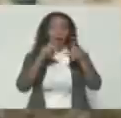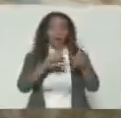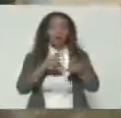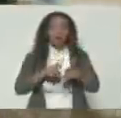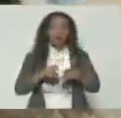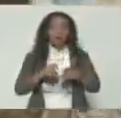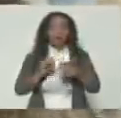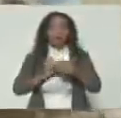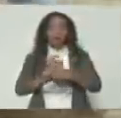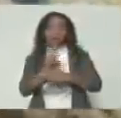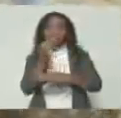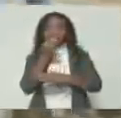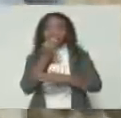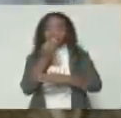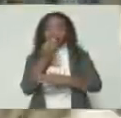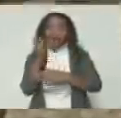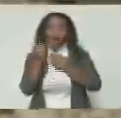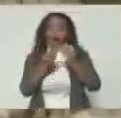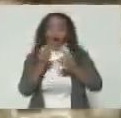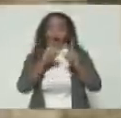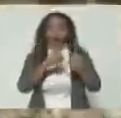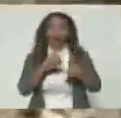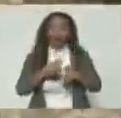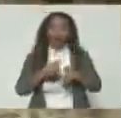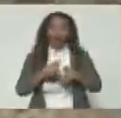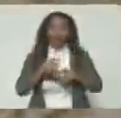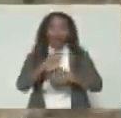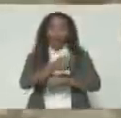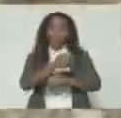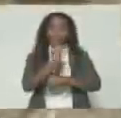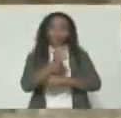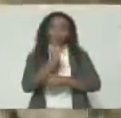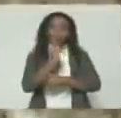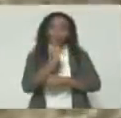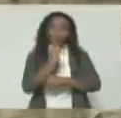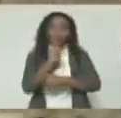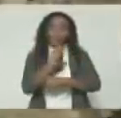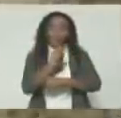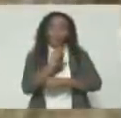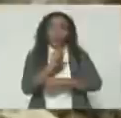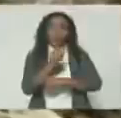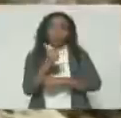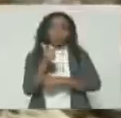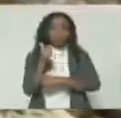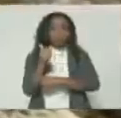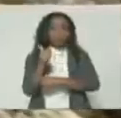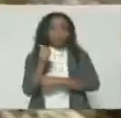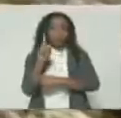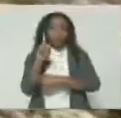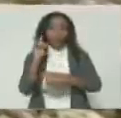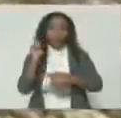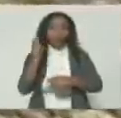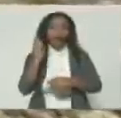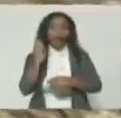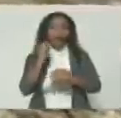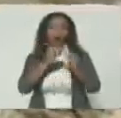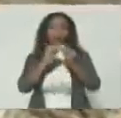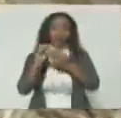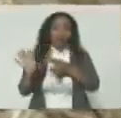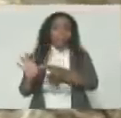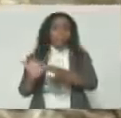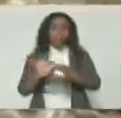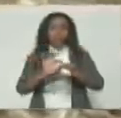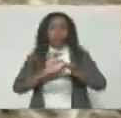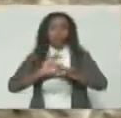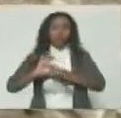vegetal como del sector agrícola pecuario, y que a bien en una tarea mancomunada